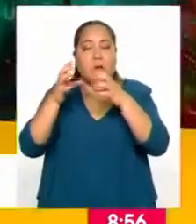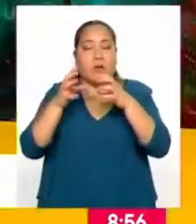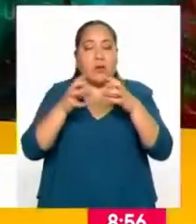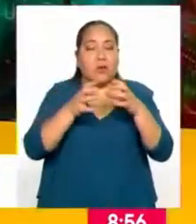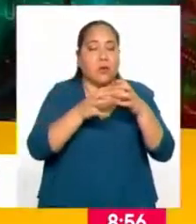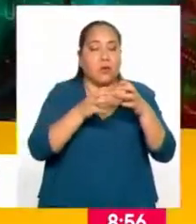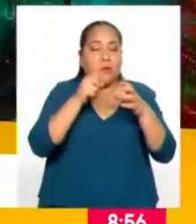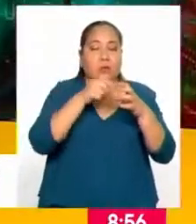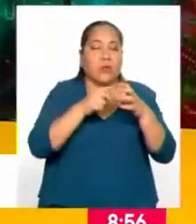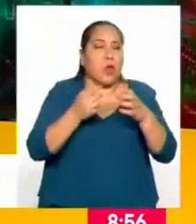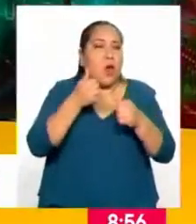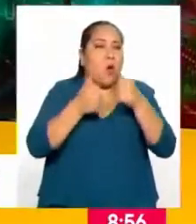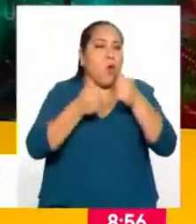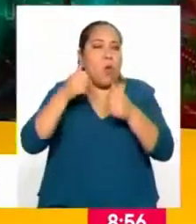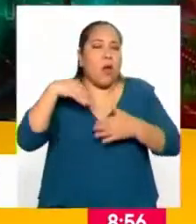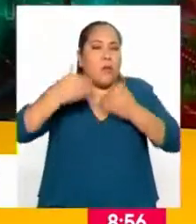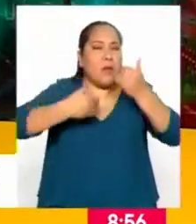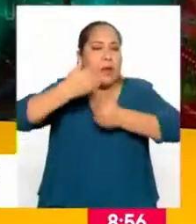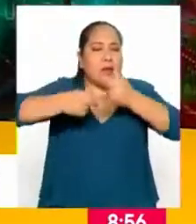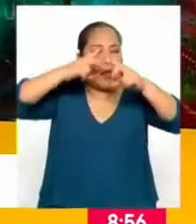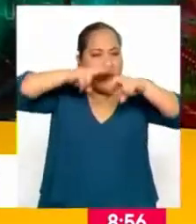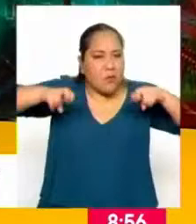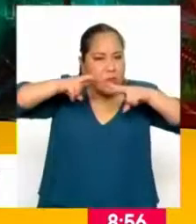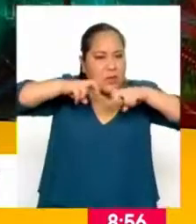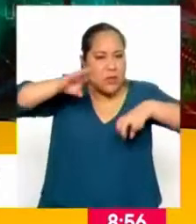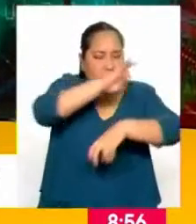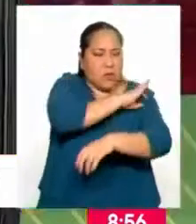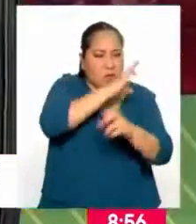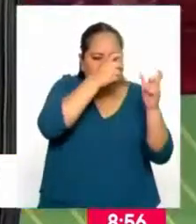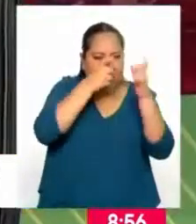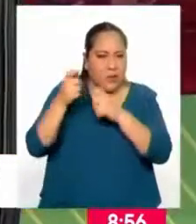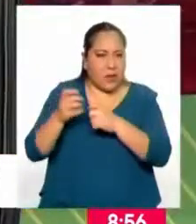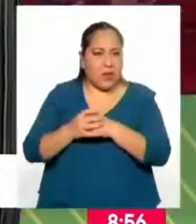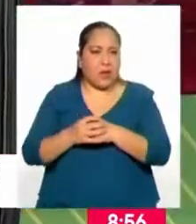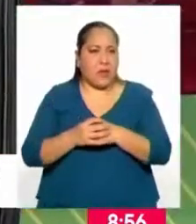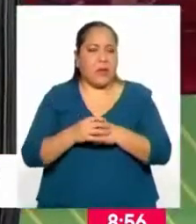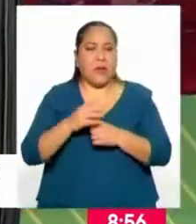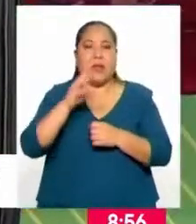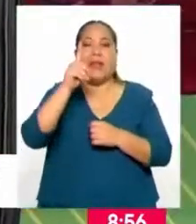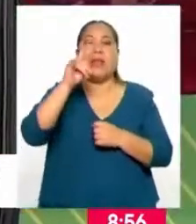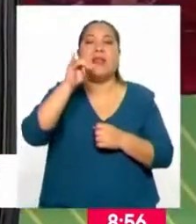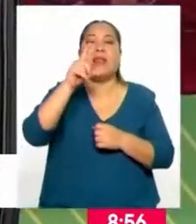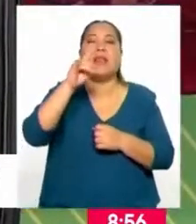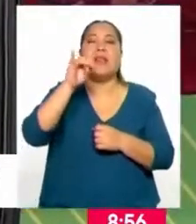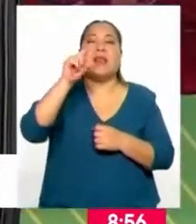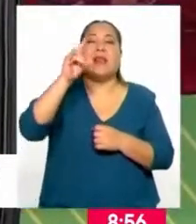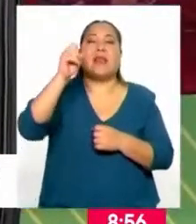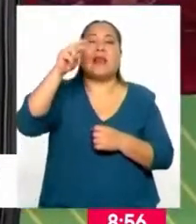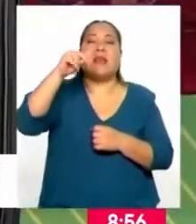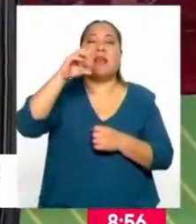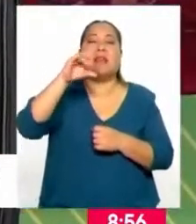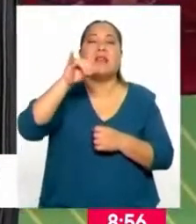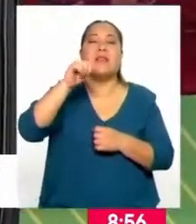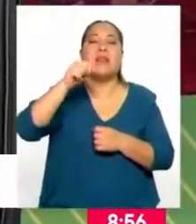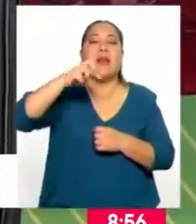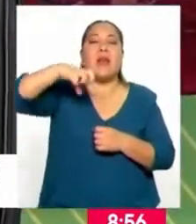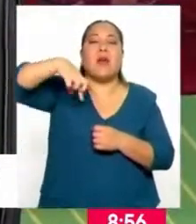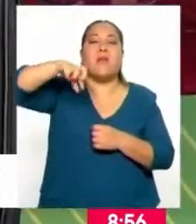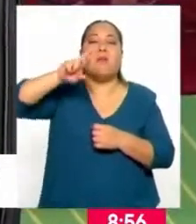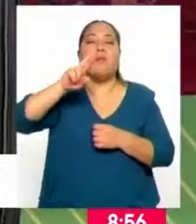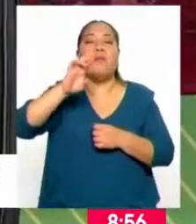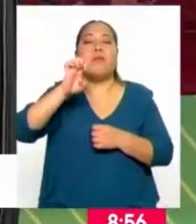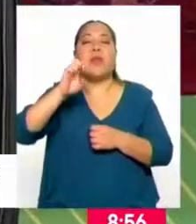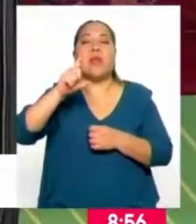todos los casos, ¿en qué fase del proceso de investigación fiscal se encuentran? En diligencias preliminares. De acuerdo. Todos los